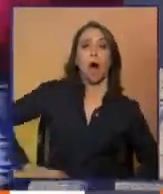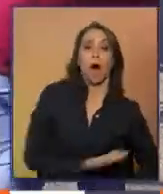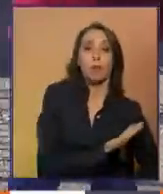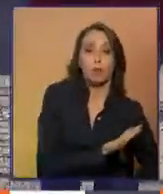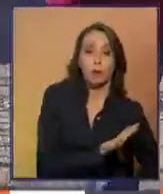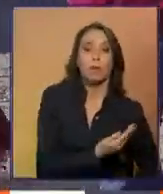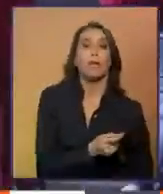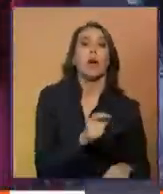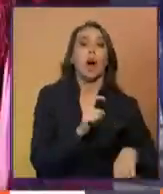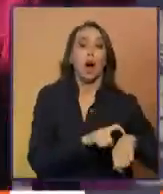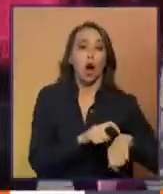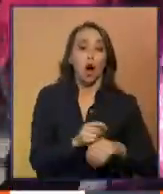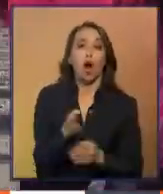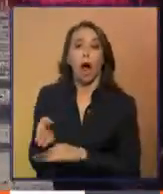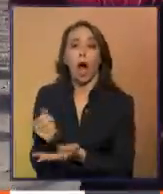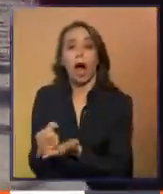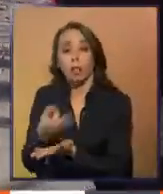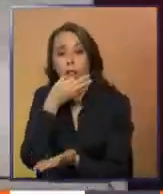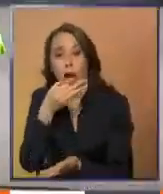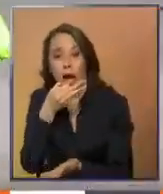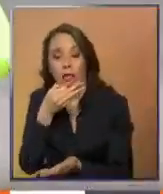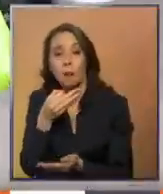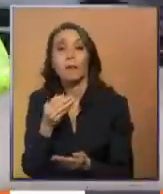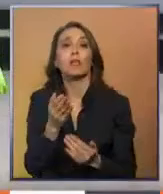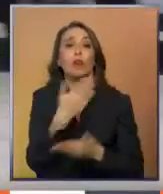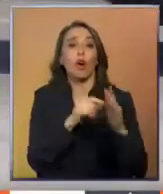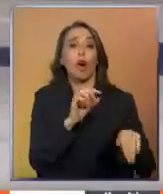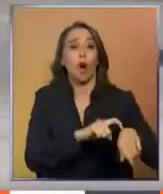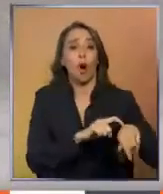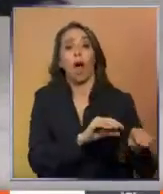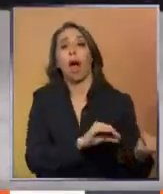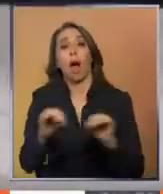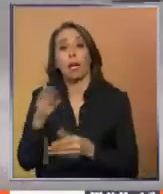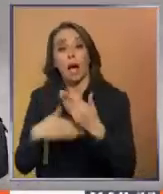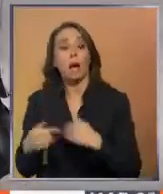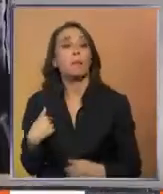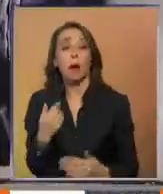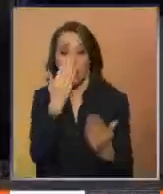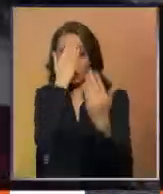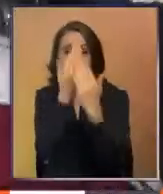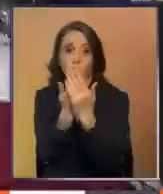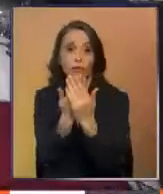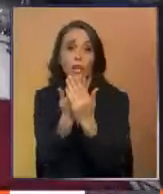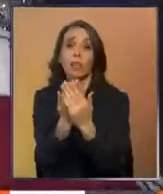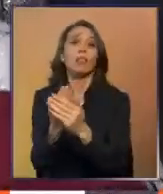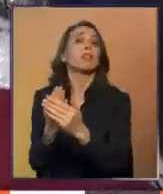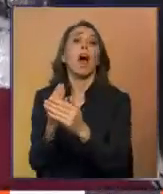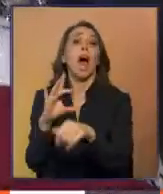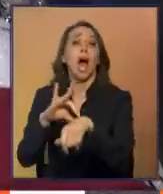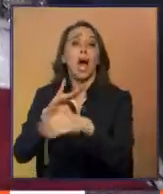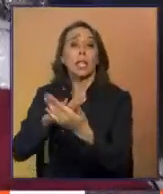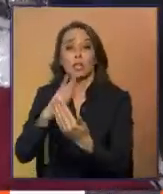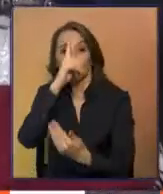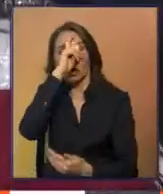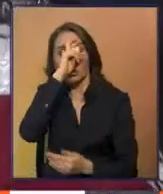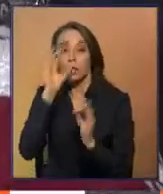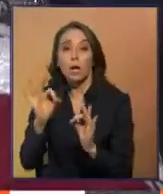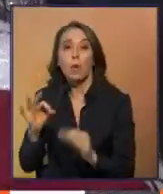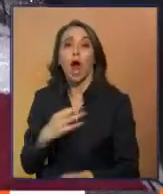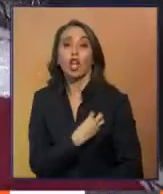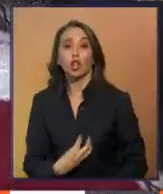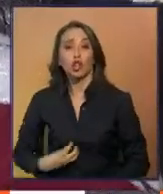reagendar horas de sus tratamientos, afirma que ella enfrenta el sistema de salud como cualquier otra persona. Cuando voy al consultorio, igual, lo